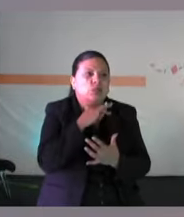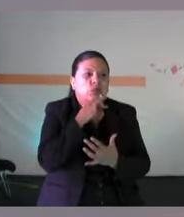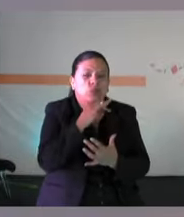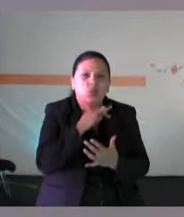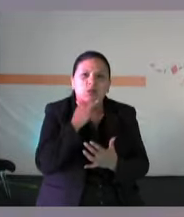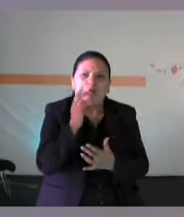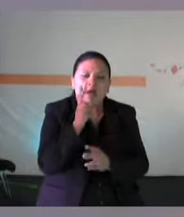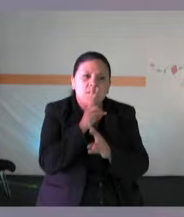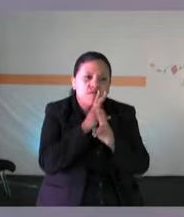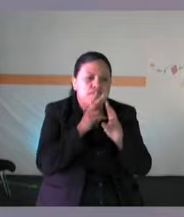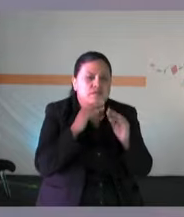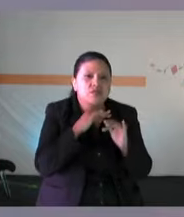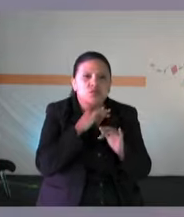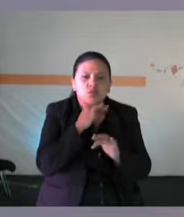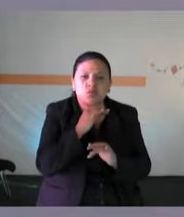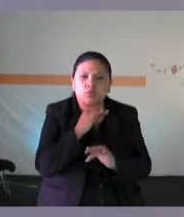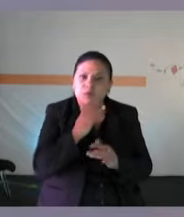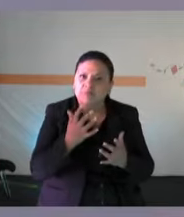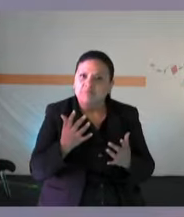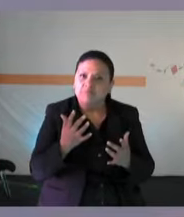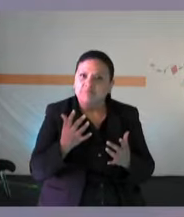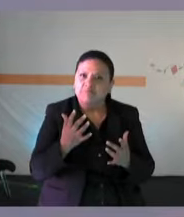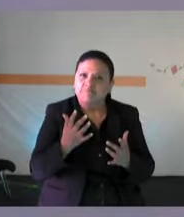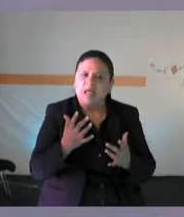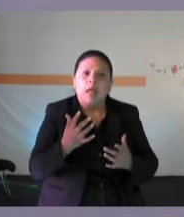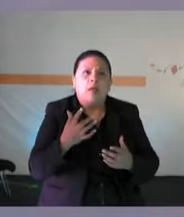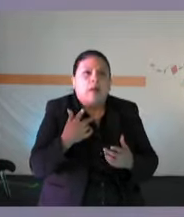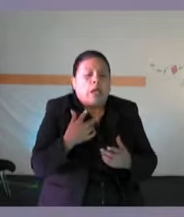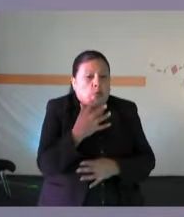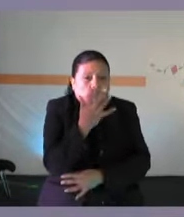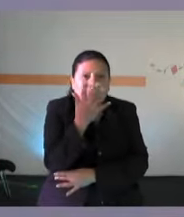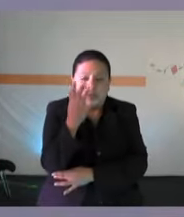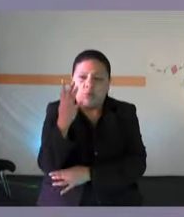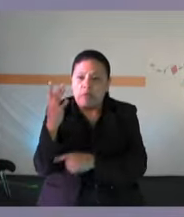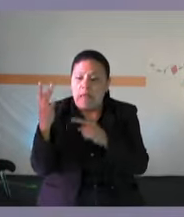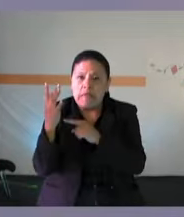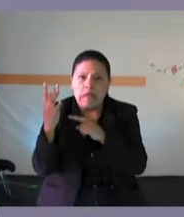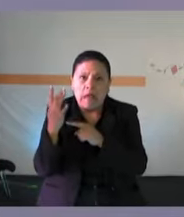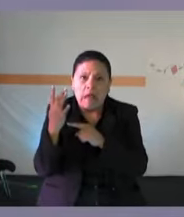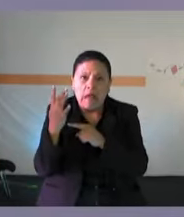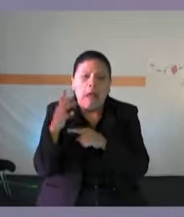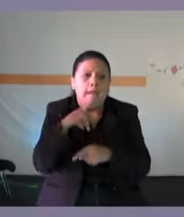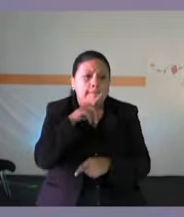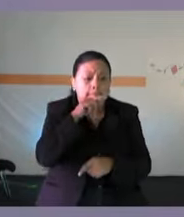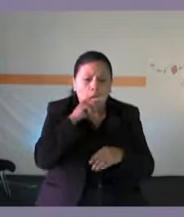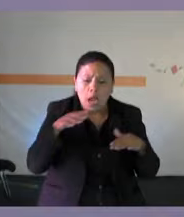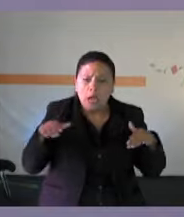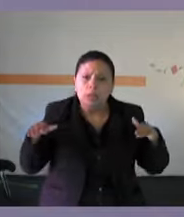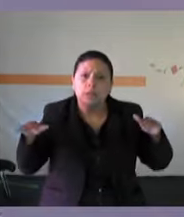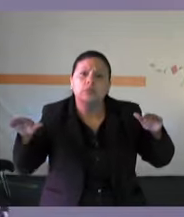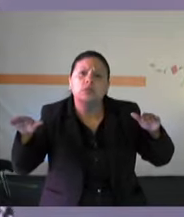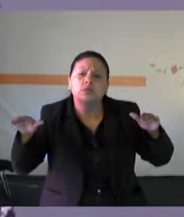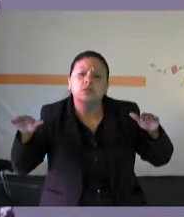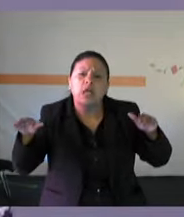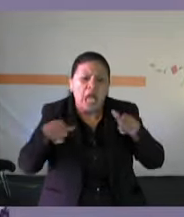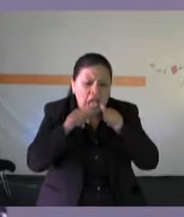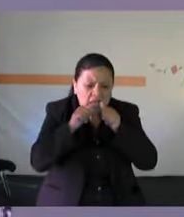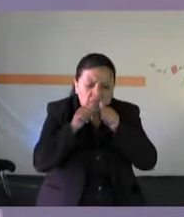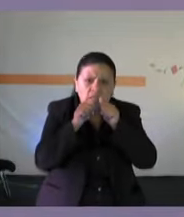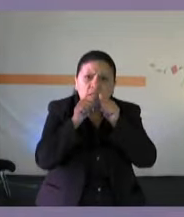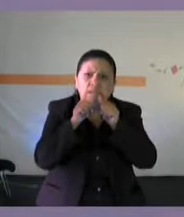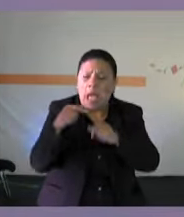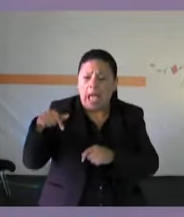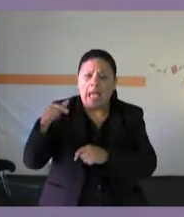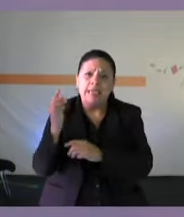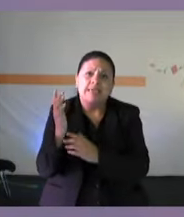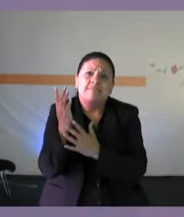O sea, son la casa de los pajaritos y de las ardillas y del